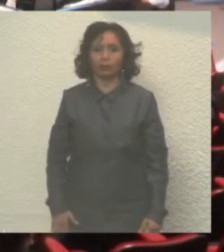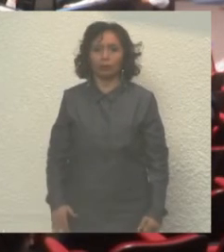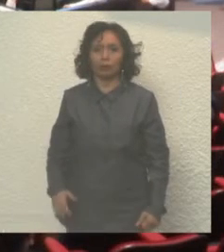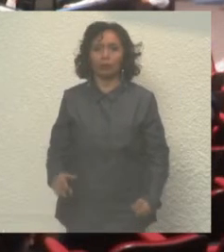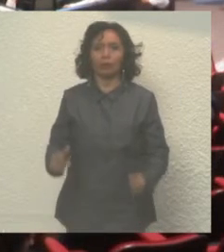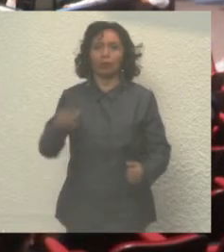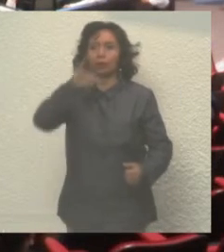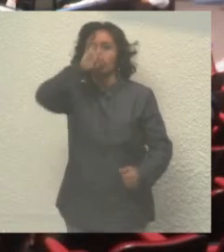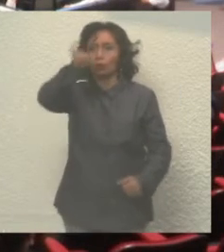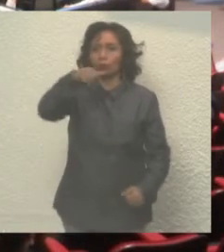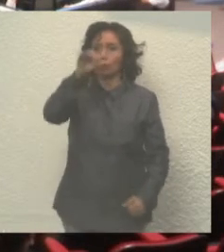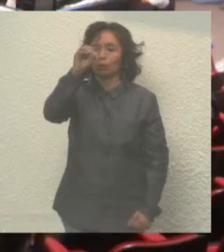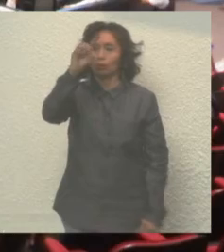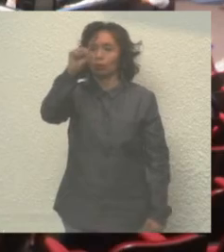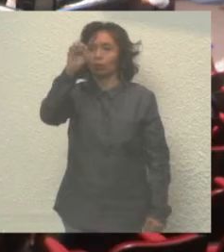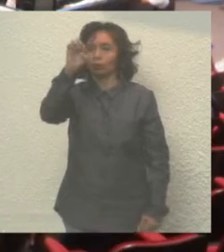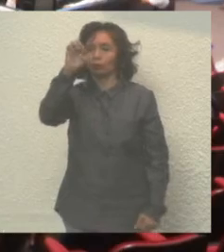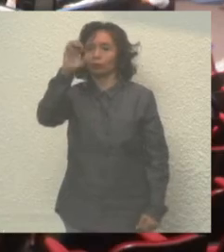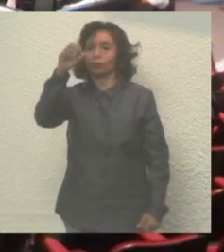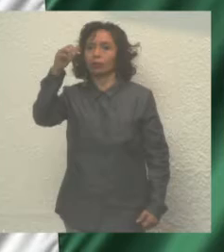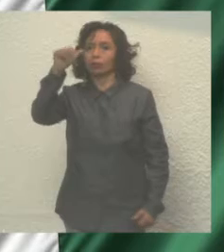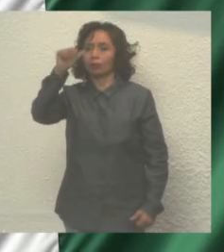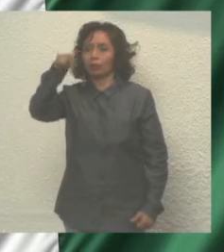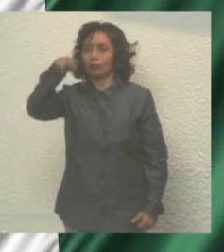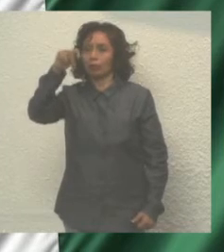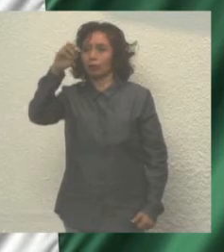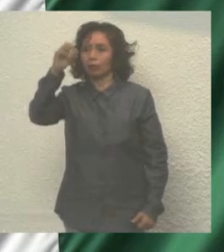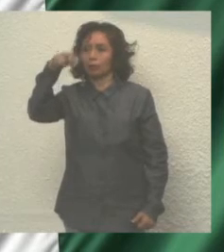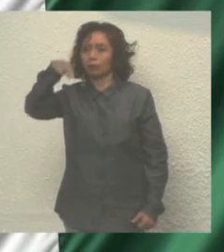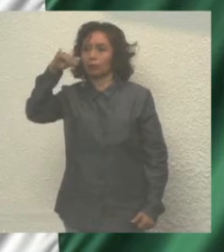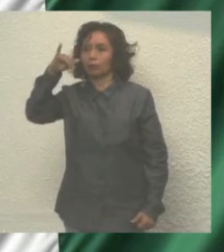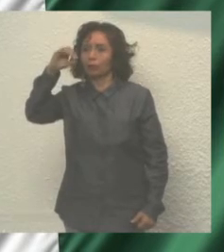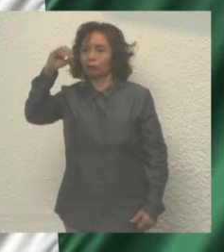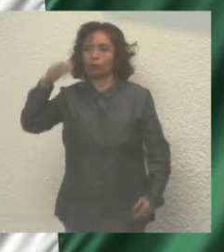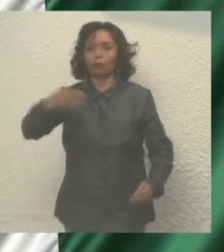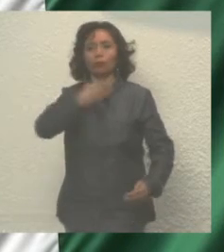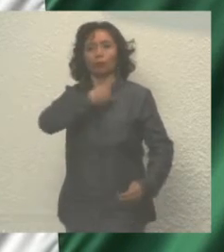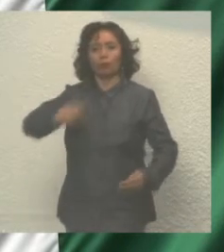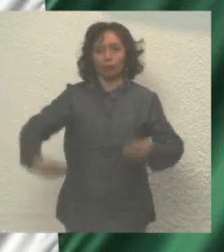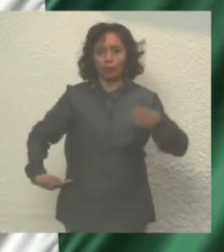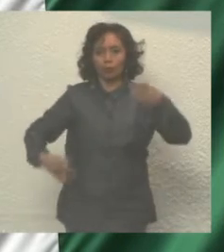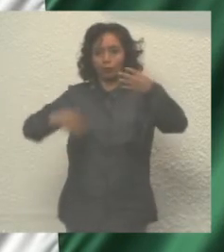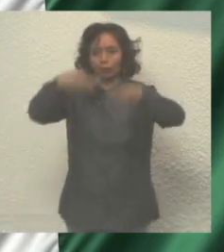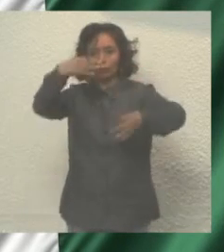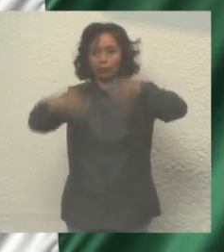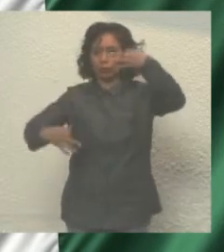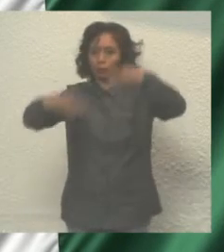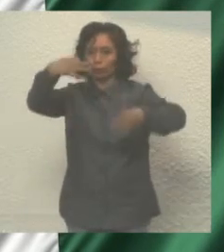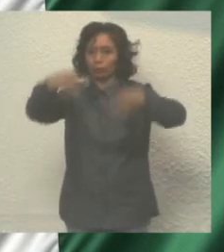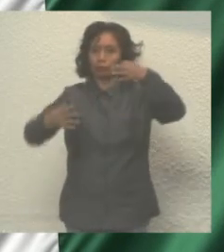Licenciado José Antonio León Ruiz, magistrado presidente del Tribunal Superior de Justicia del Estado.